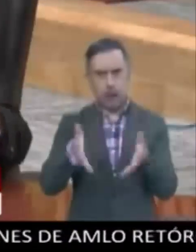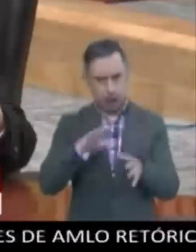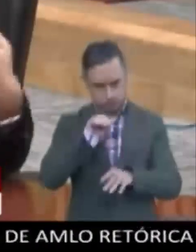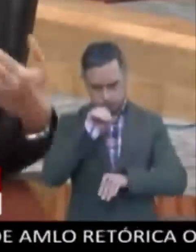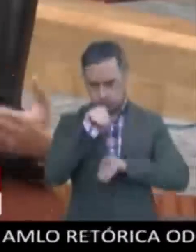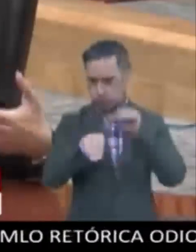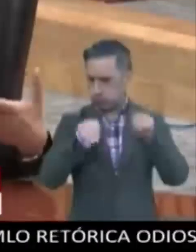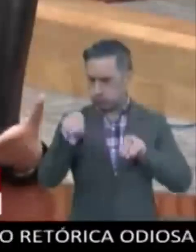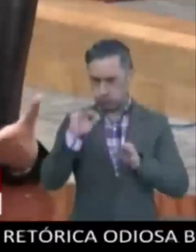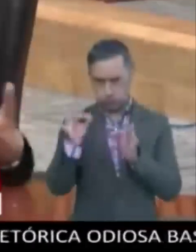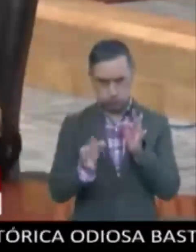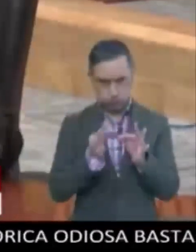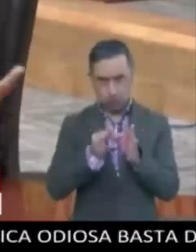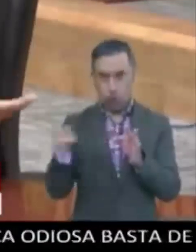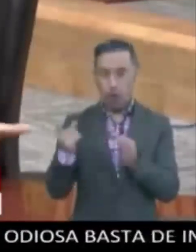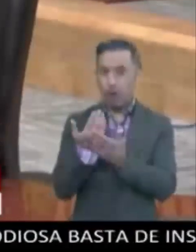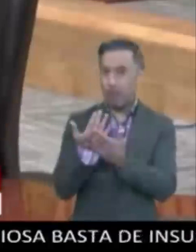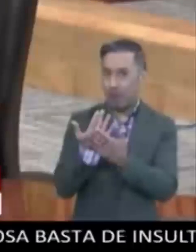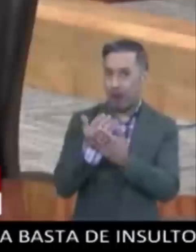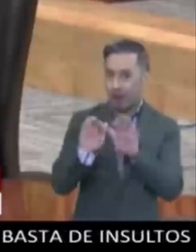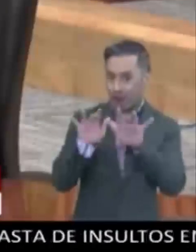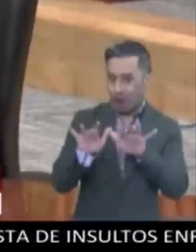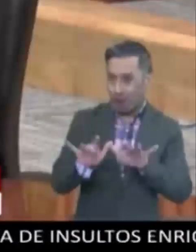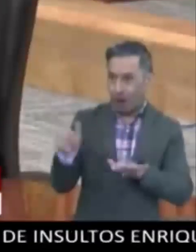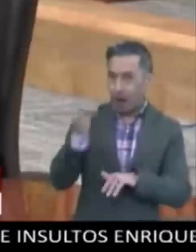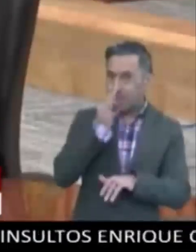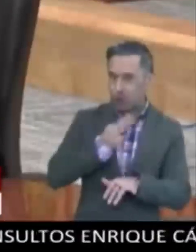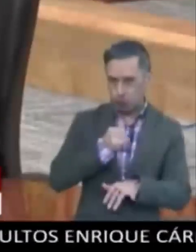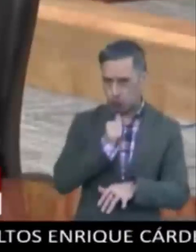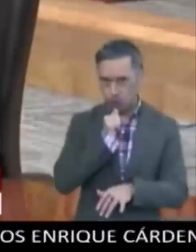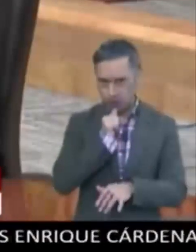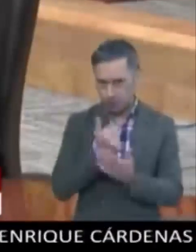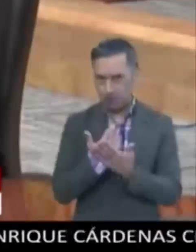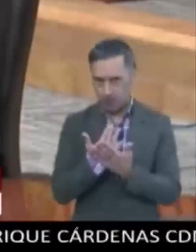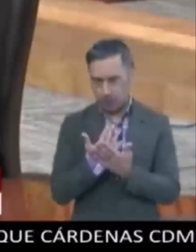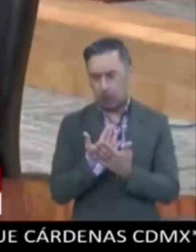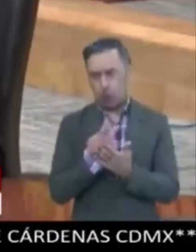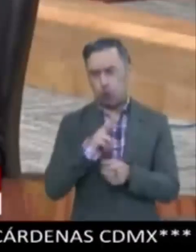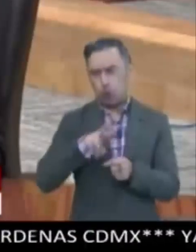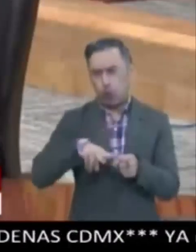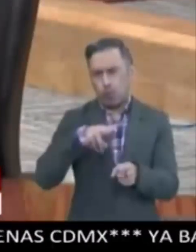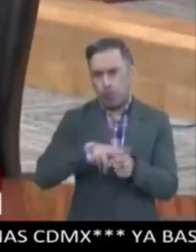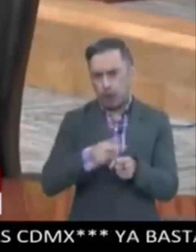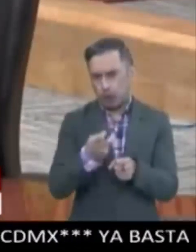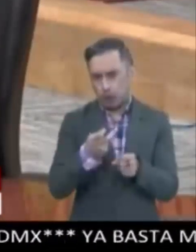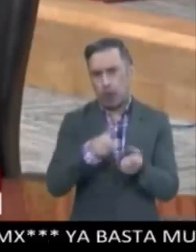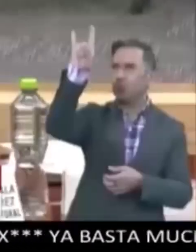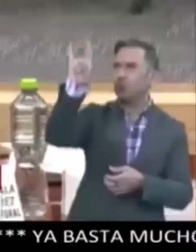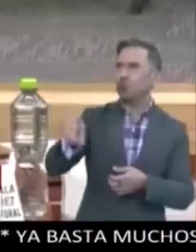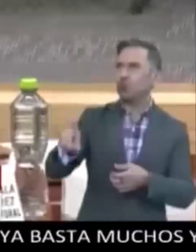no es tan preciso ahora hablar de que va a haber miles de destino esas adelantarse no estamos seguros de